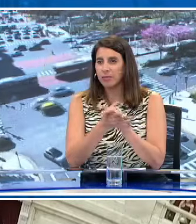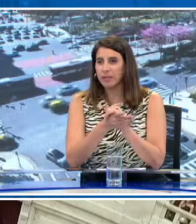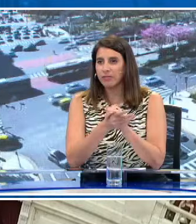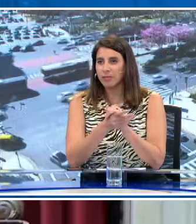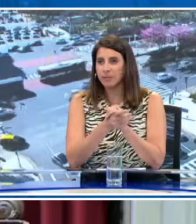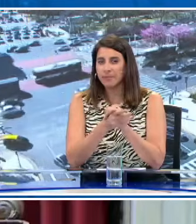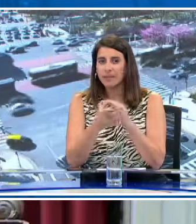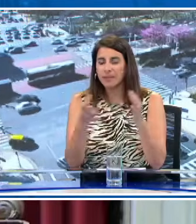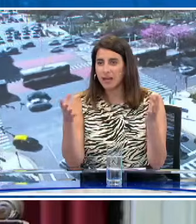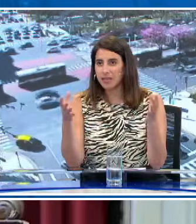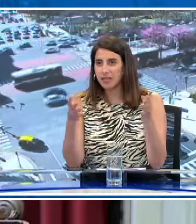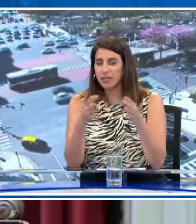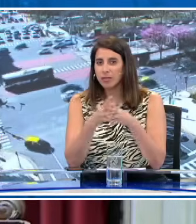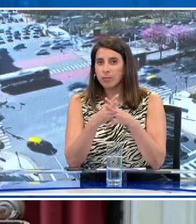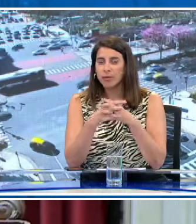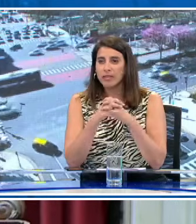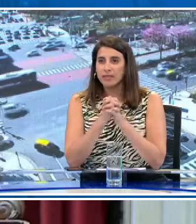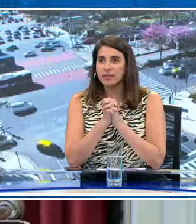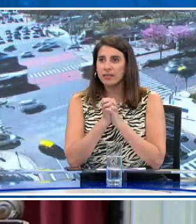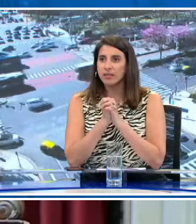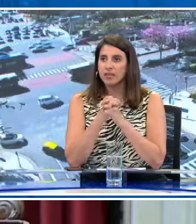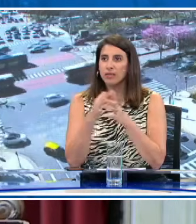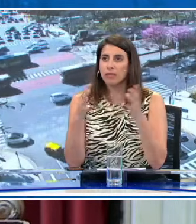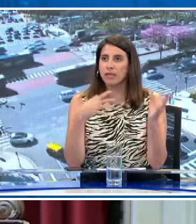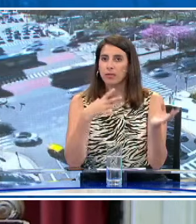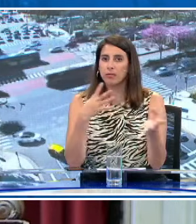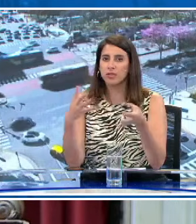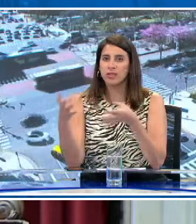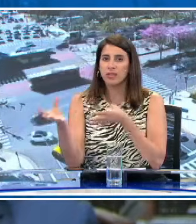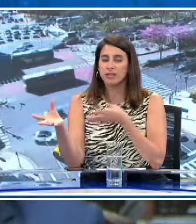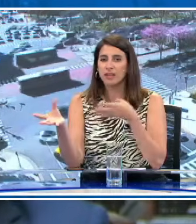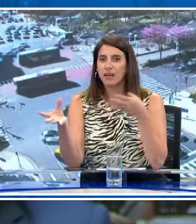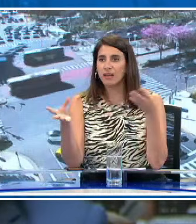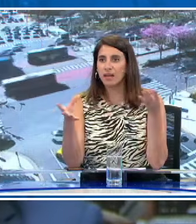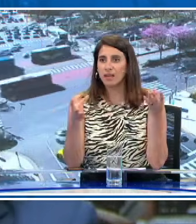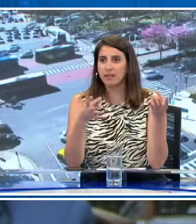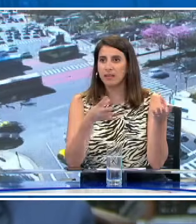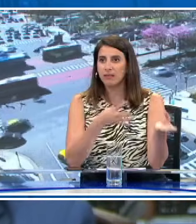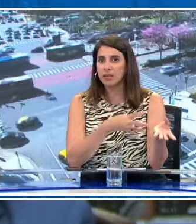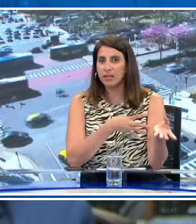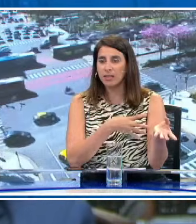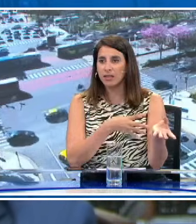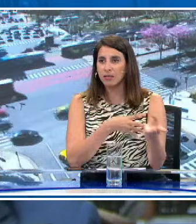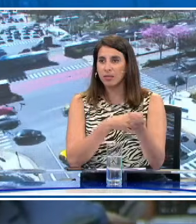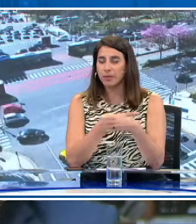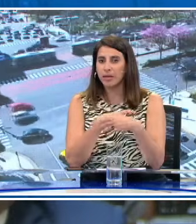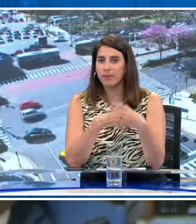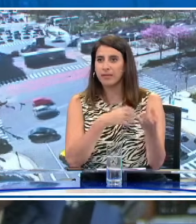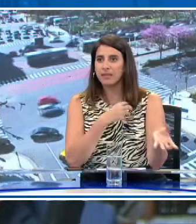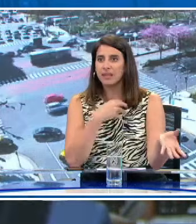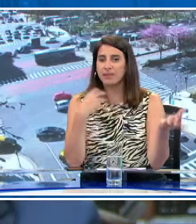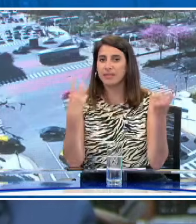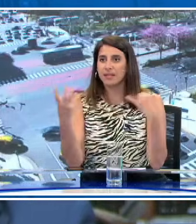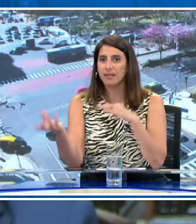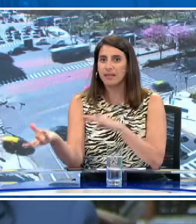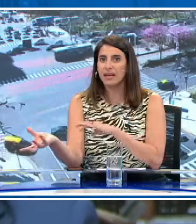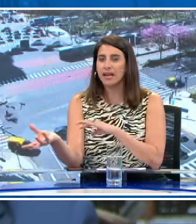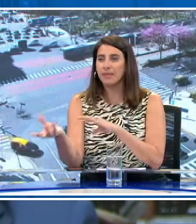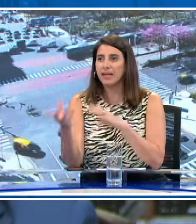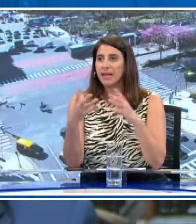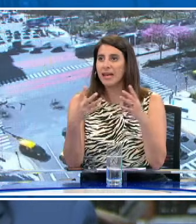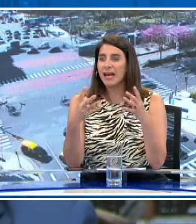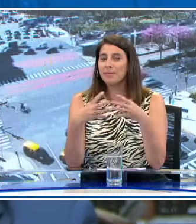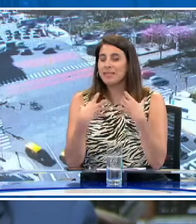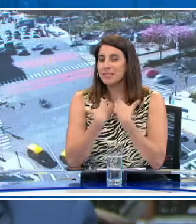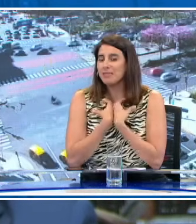de alguna forma... Ayer lo notaba un poco en el recinto, con algunas discusiones que se daba entre el bloque de Unión por la Patria, el presidente de la